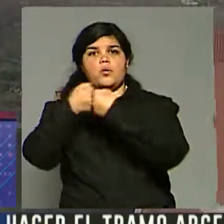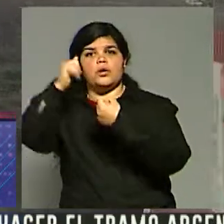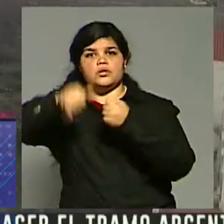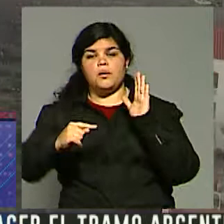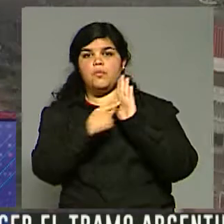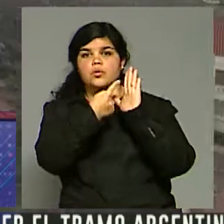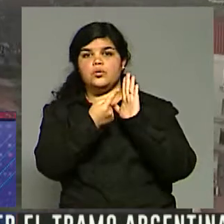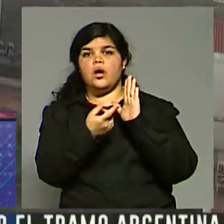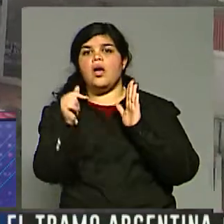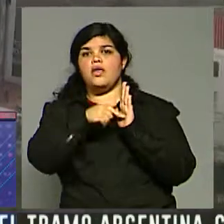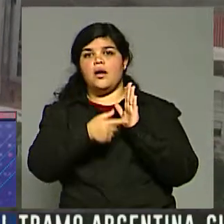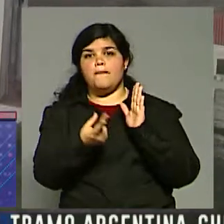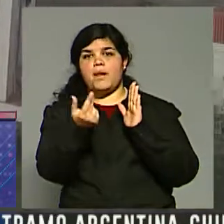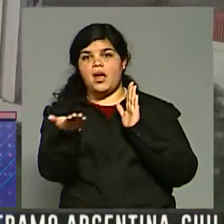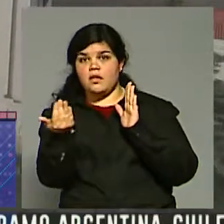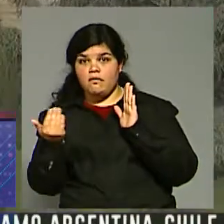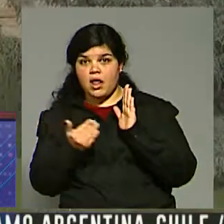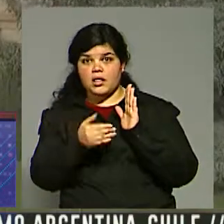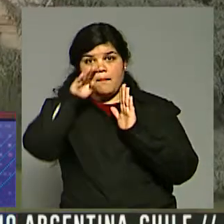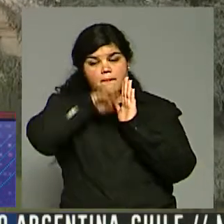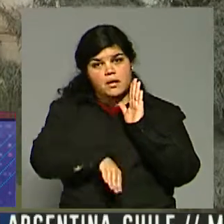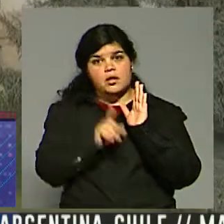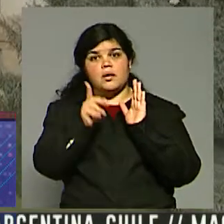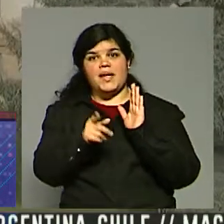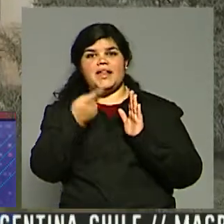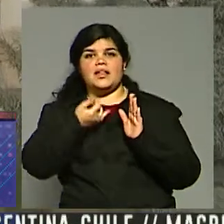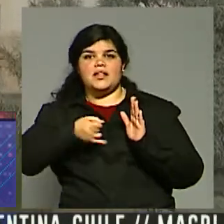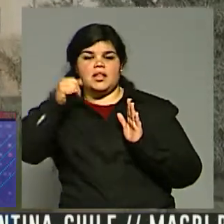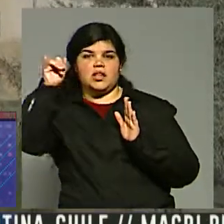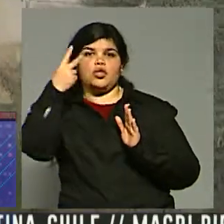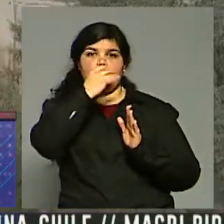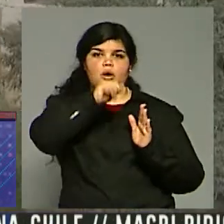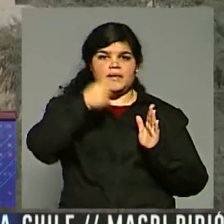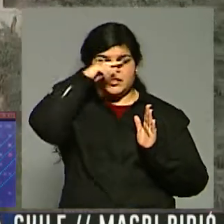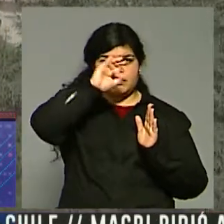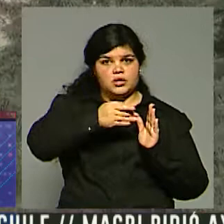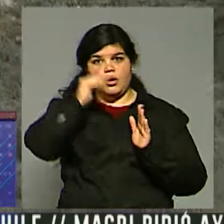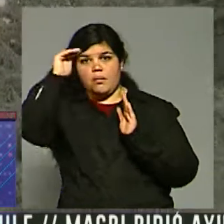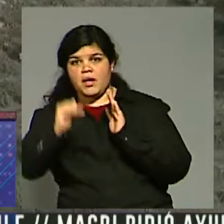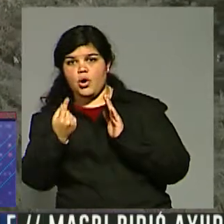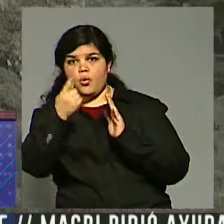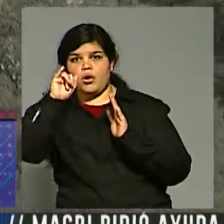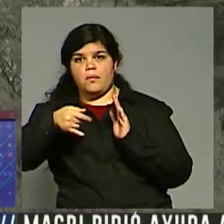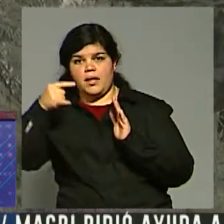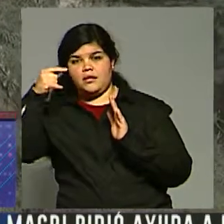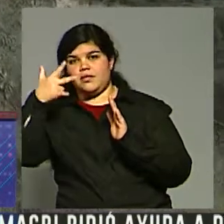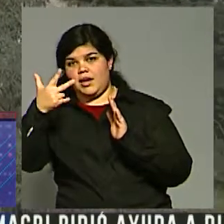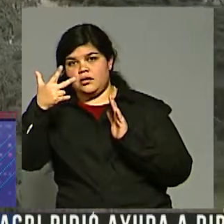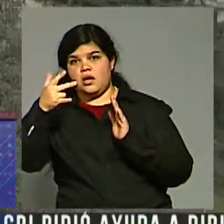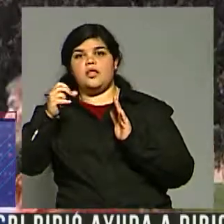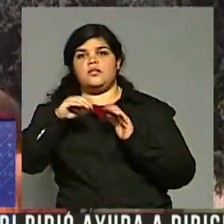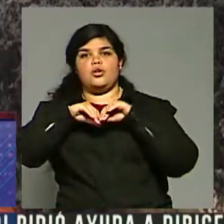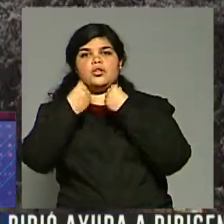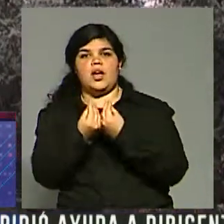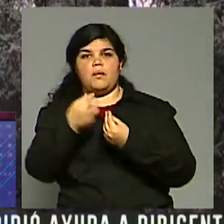fiscal primario, esto es, antes del pago de intereses, desde un 2,7% a 1,3% del Producto Bruto Interno. Esto